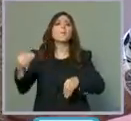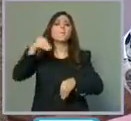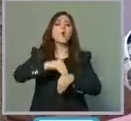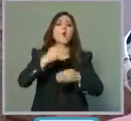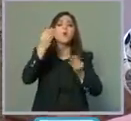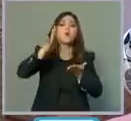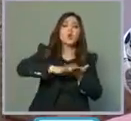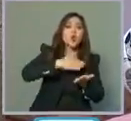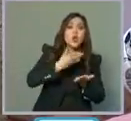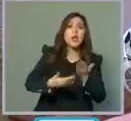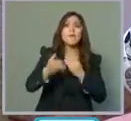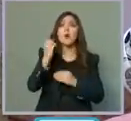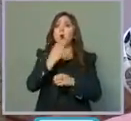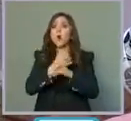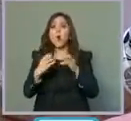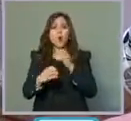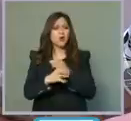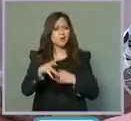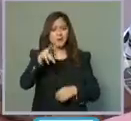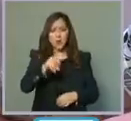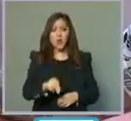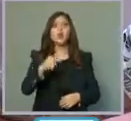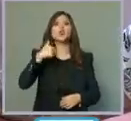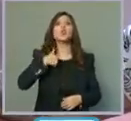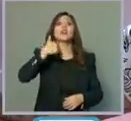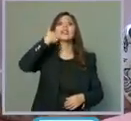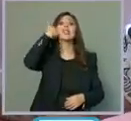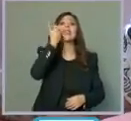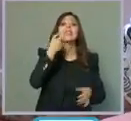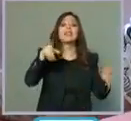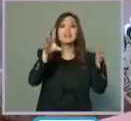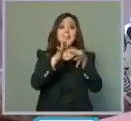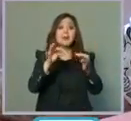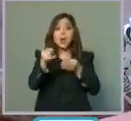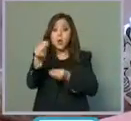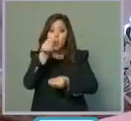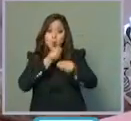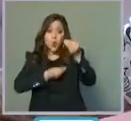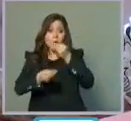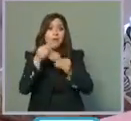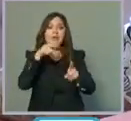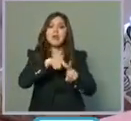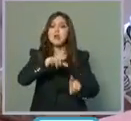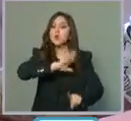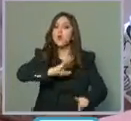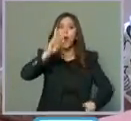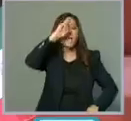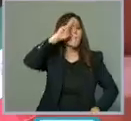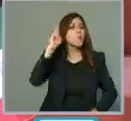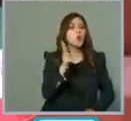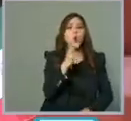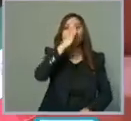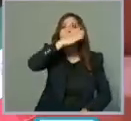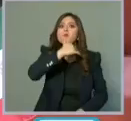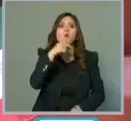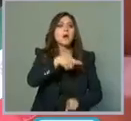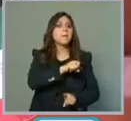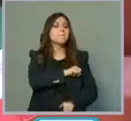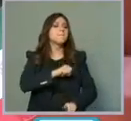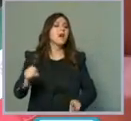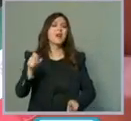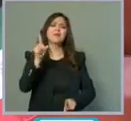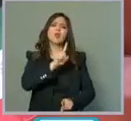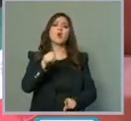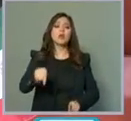es que un alimento sea malo, yo quiero ser muy enfática en eso. No es que el alimento lo vamos a satanizar y no te lo puedes comer, y menos en un niño que está